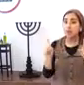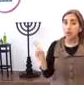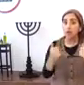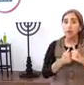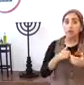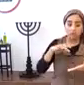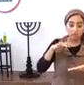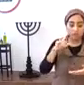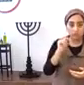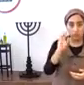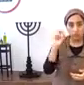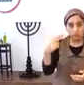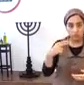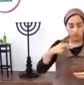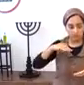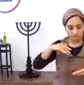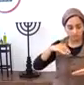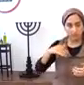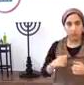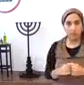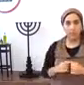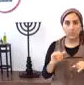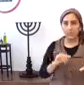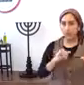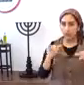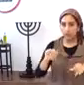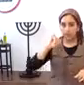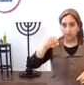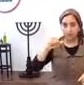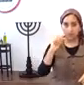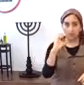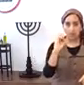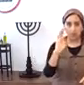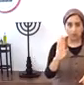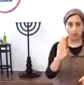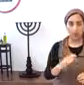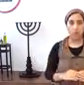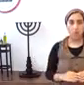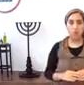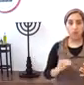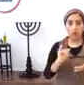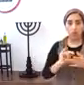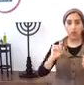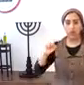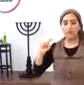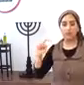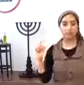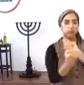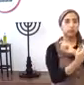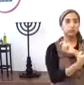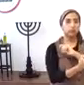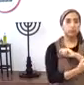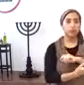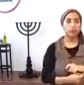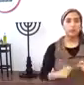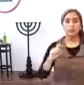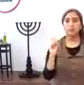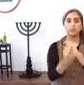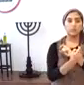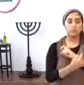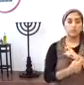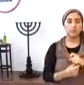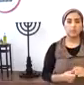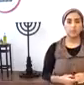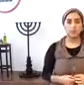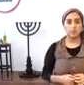Pero con el estudio de la Torah, como en el caso de Jacob, se revierte esto. Se